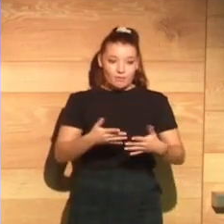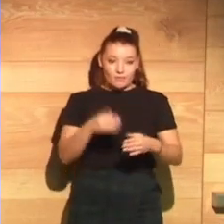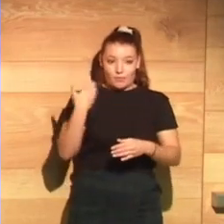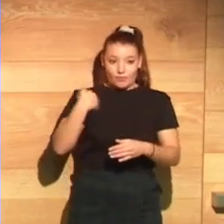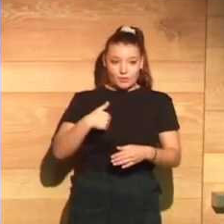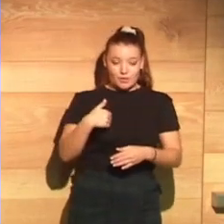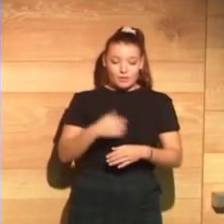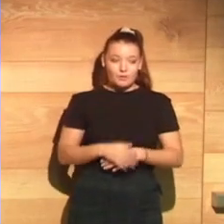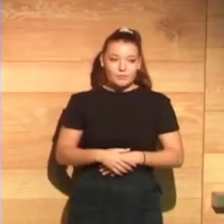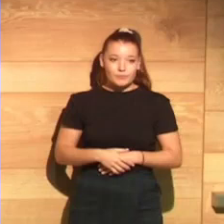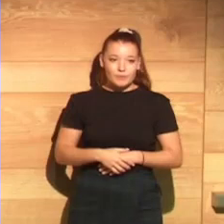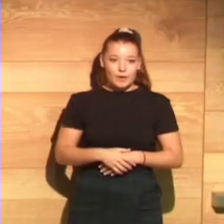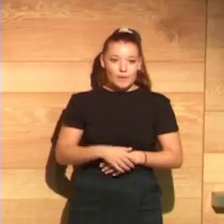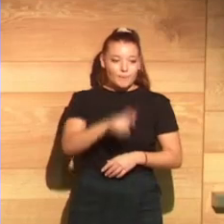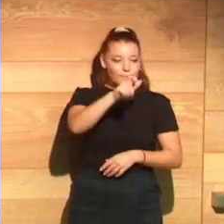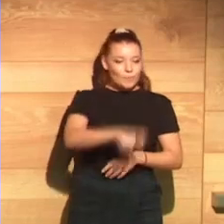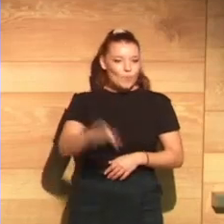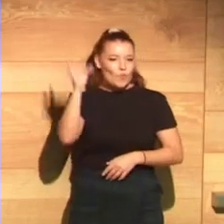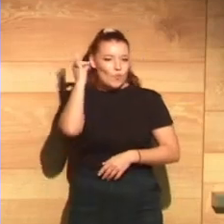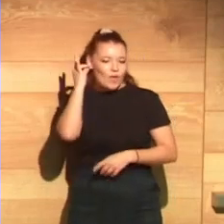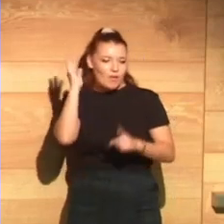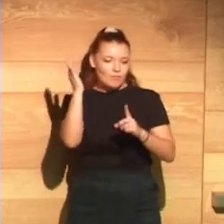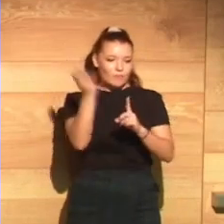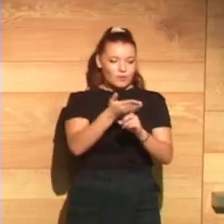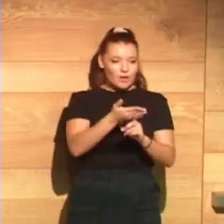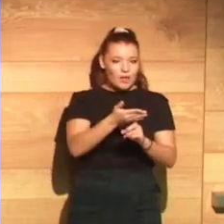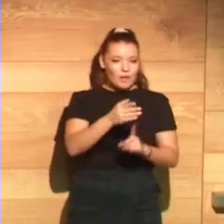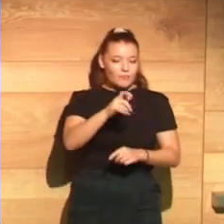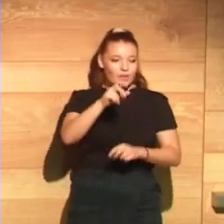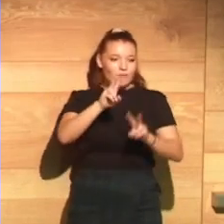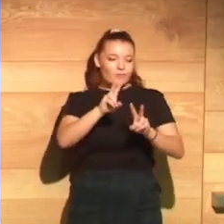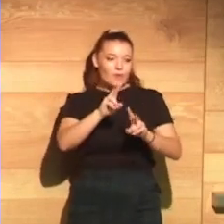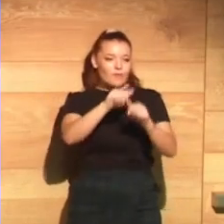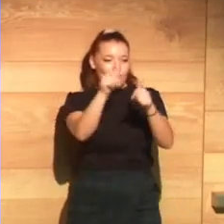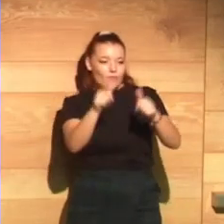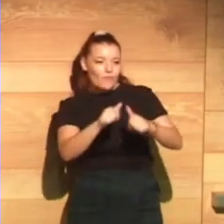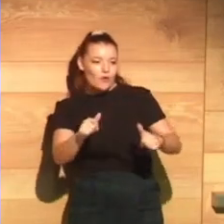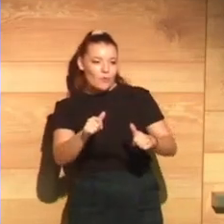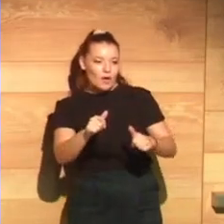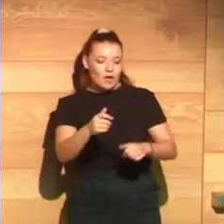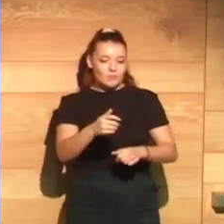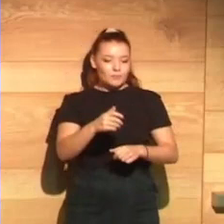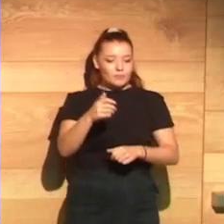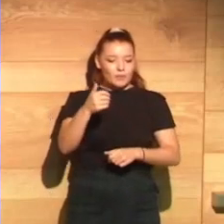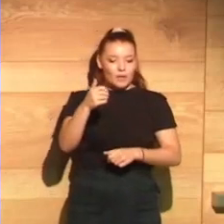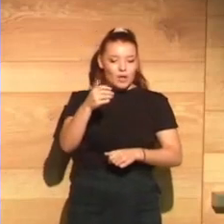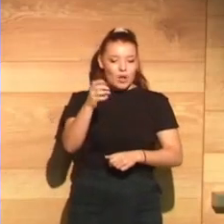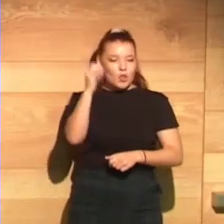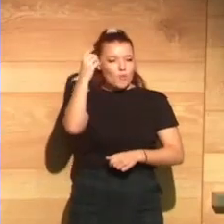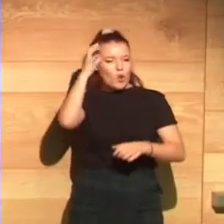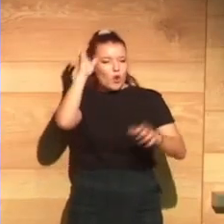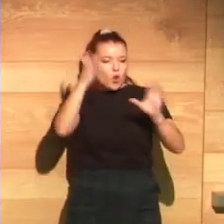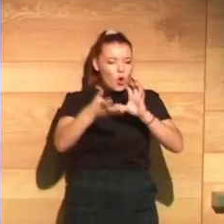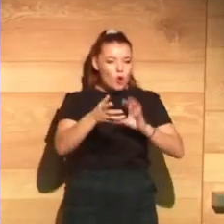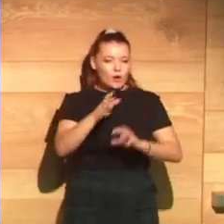de hecho se está haciendo, ¿no? Se está sacando, incluso mujeres que han sido castigadas de forma penal, ¿no? Por locas o lo que sea, que te das